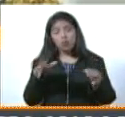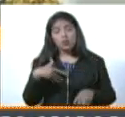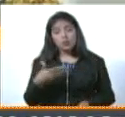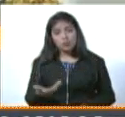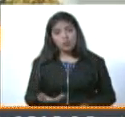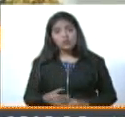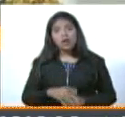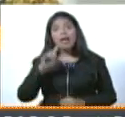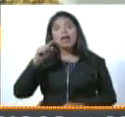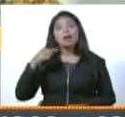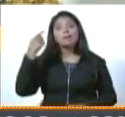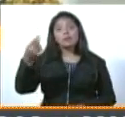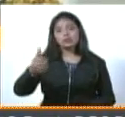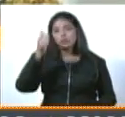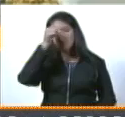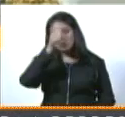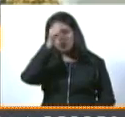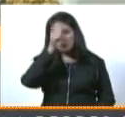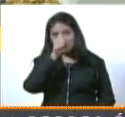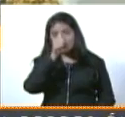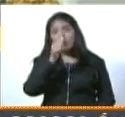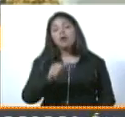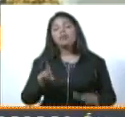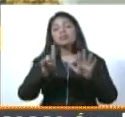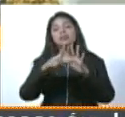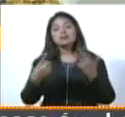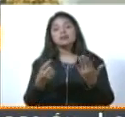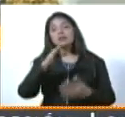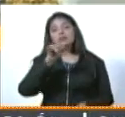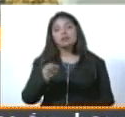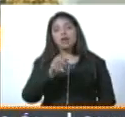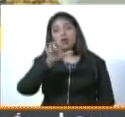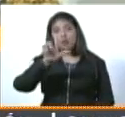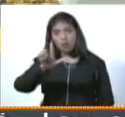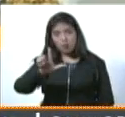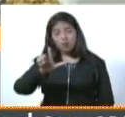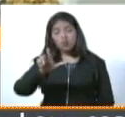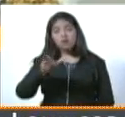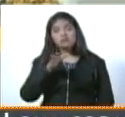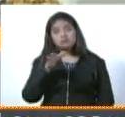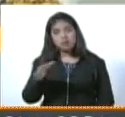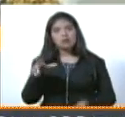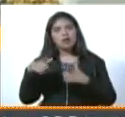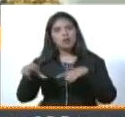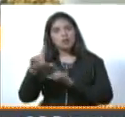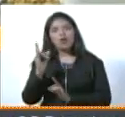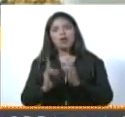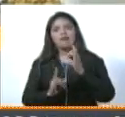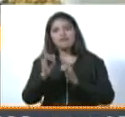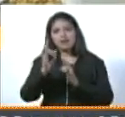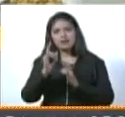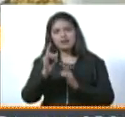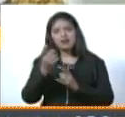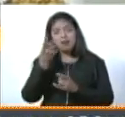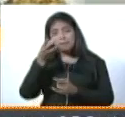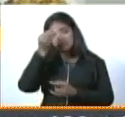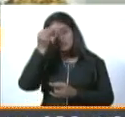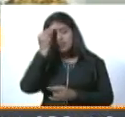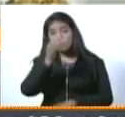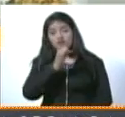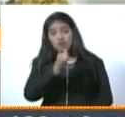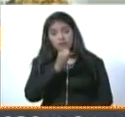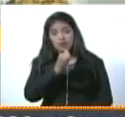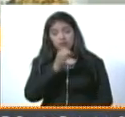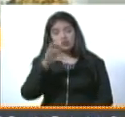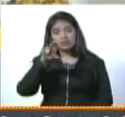el próximo domingo 16 de julio se acerquen a los puntos de la feria constitucional a tener